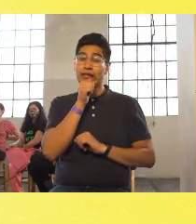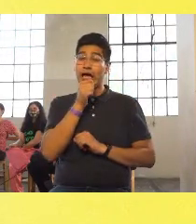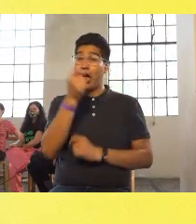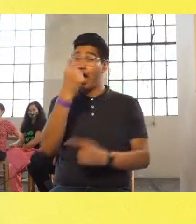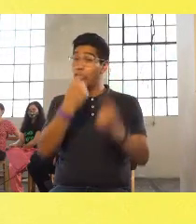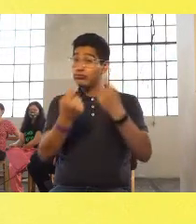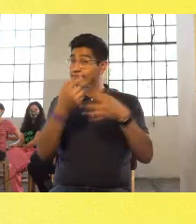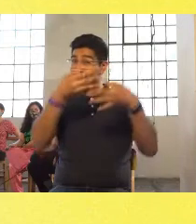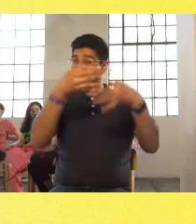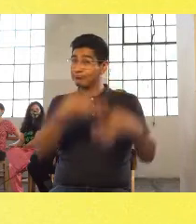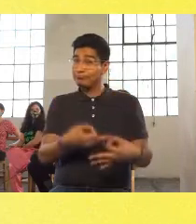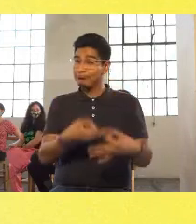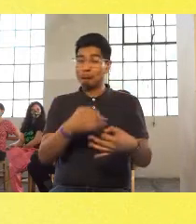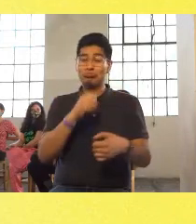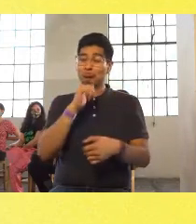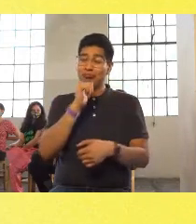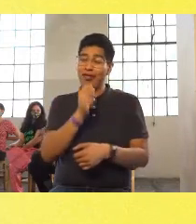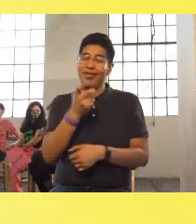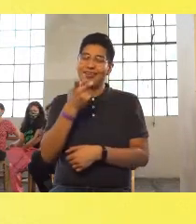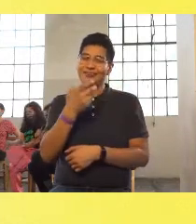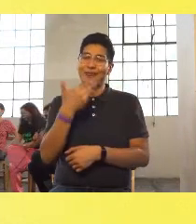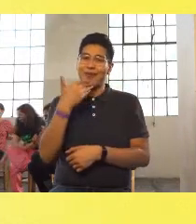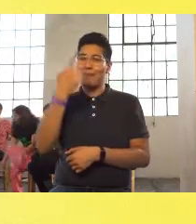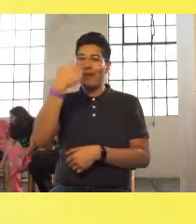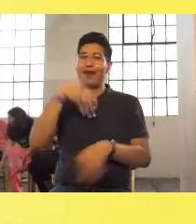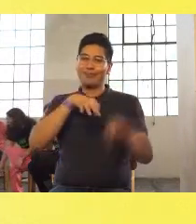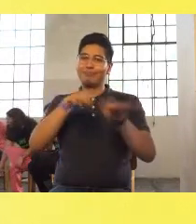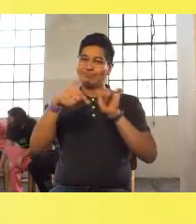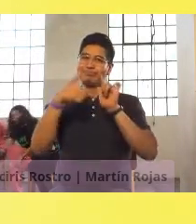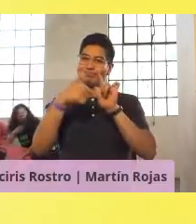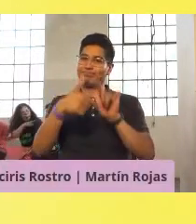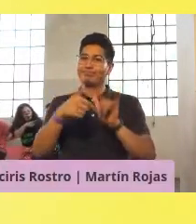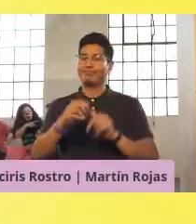es maravilloso. Sí, yo quería...